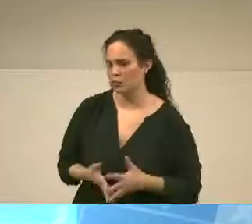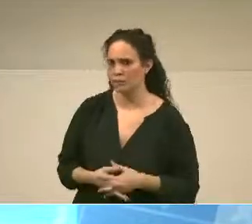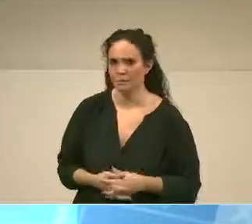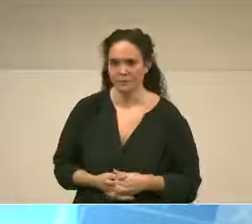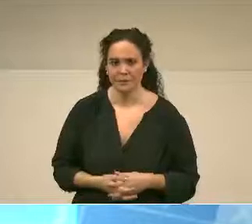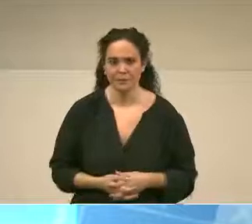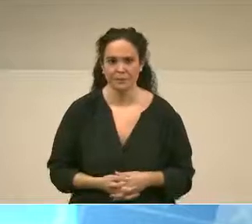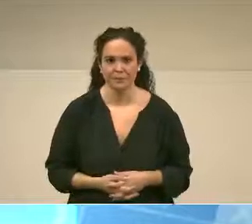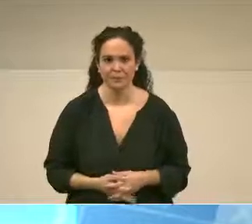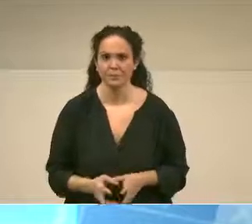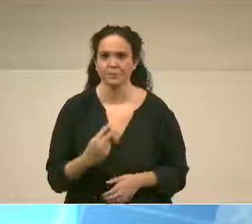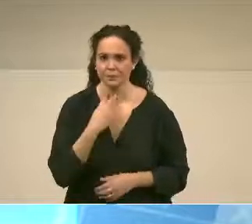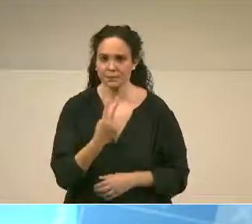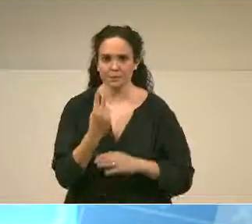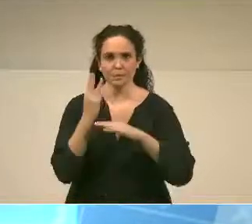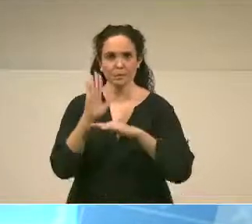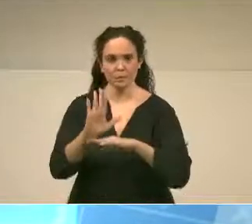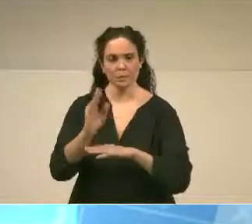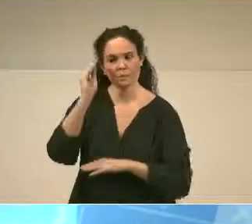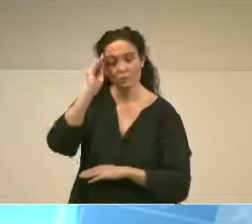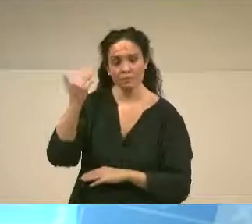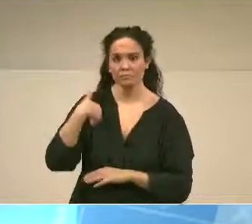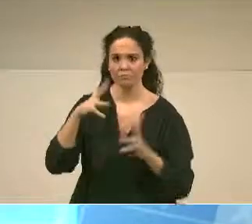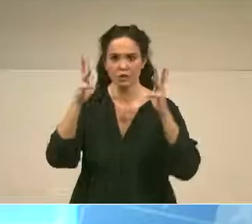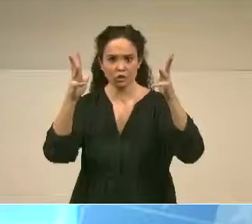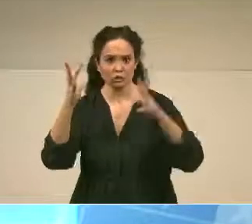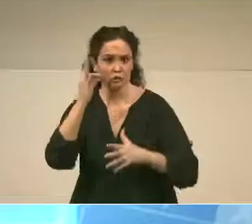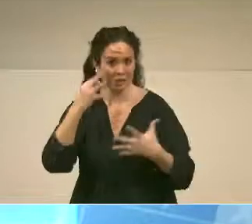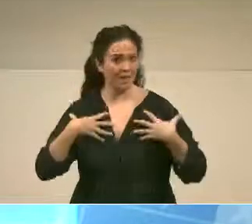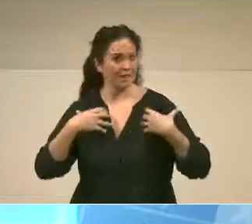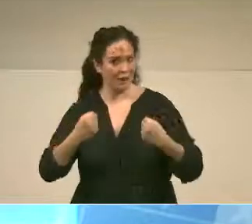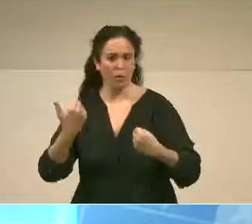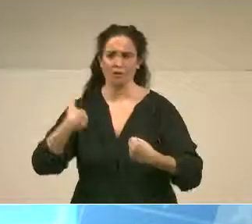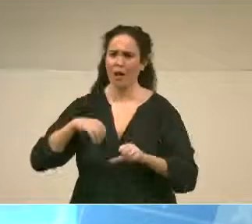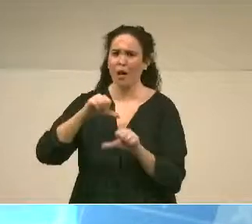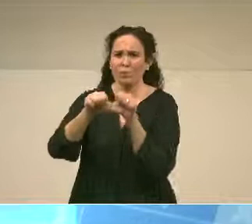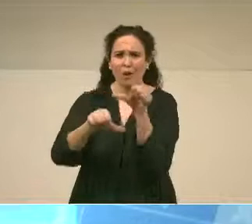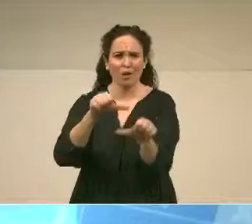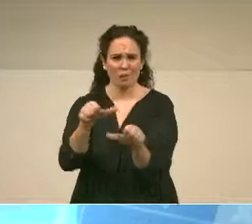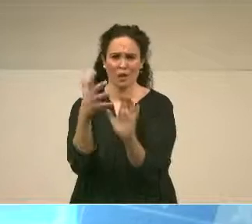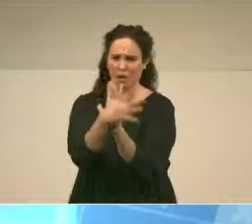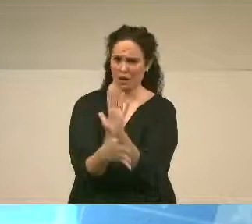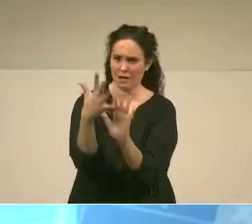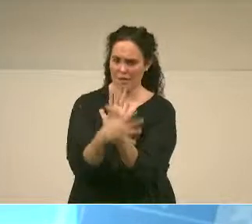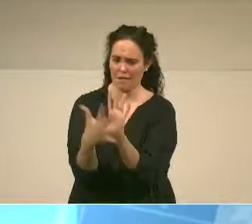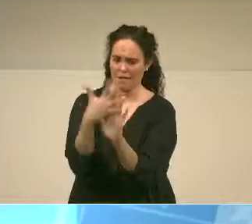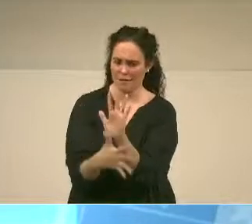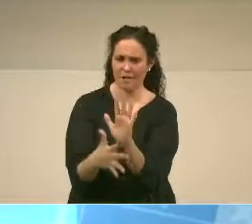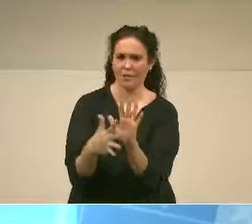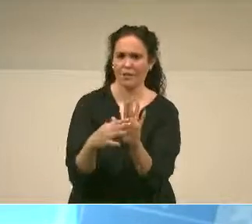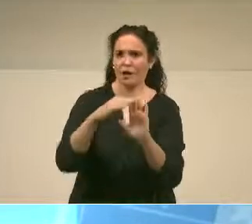Bueno, creo que la consejera de Salud ha explicado perfectamente cuál es el procedimiento, ¿no?, de adopción de medidas en el ABI.